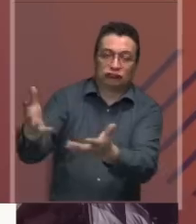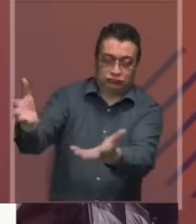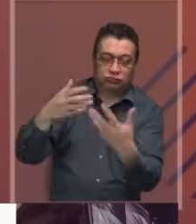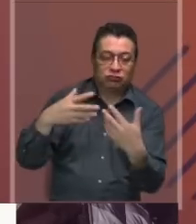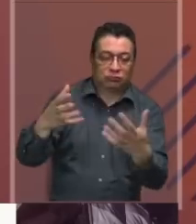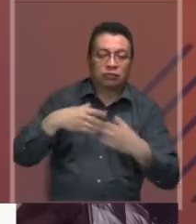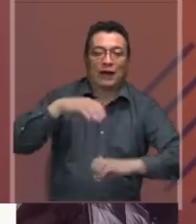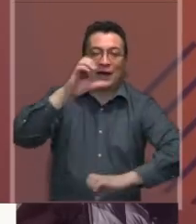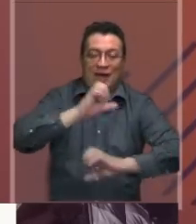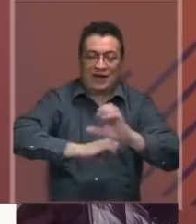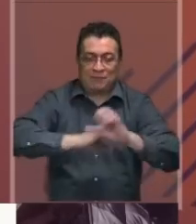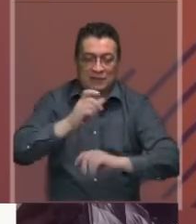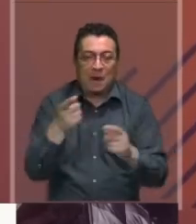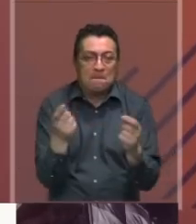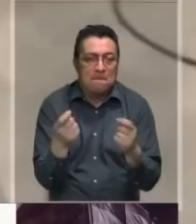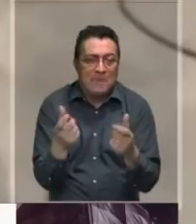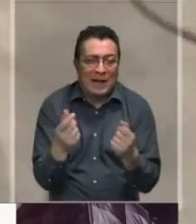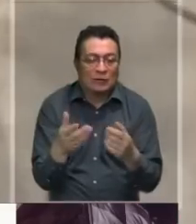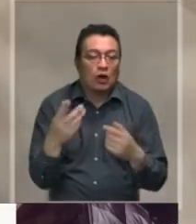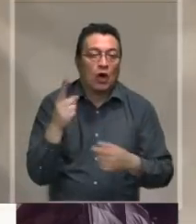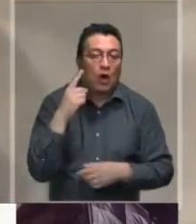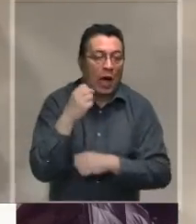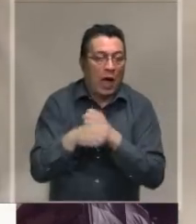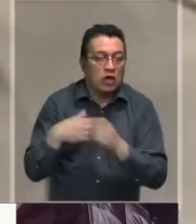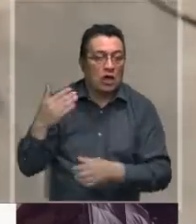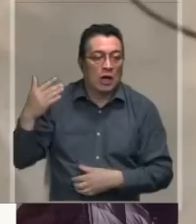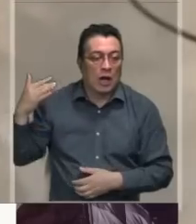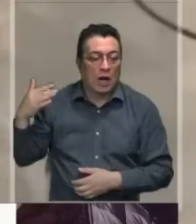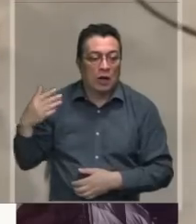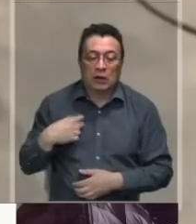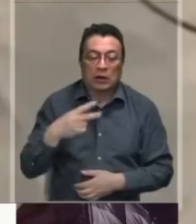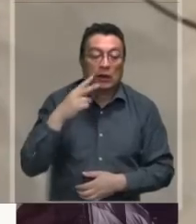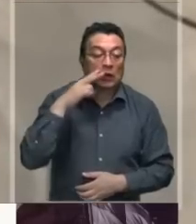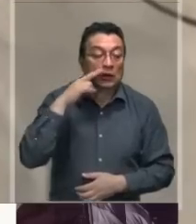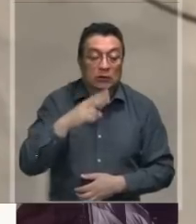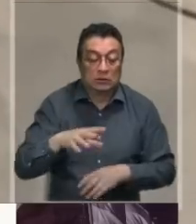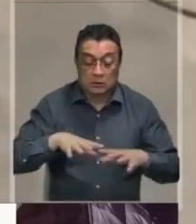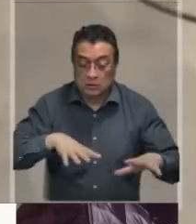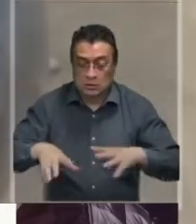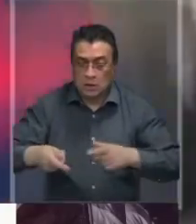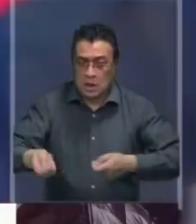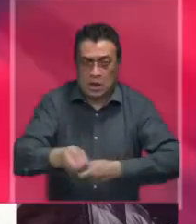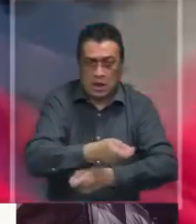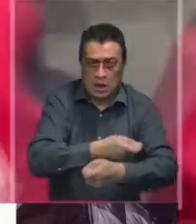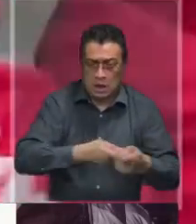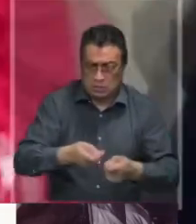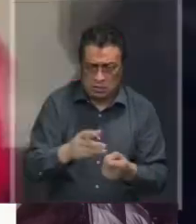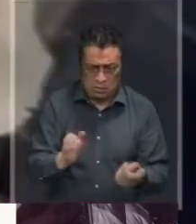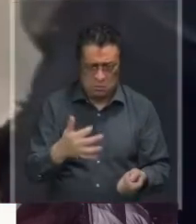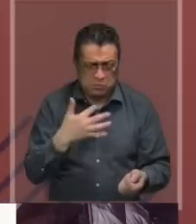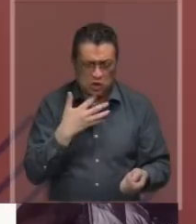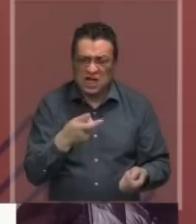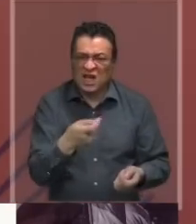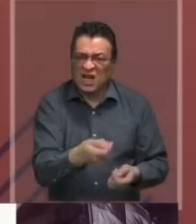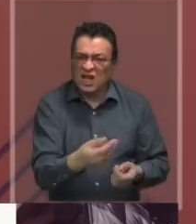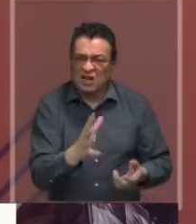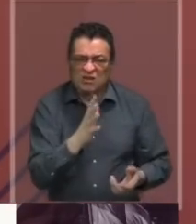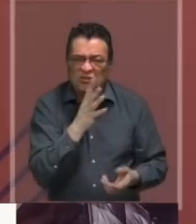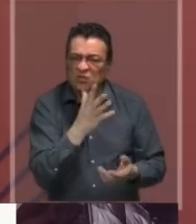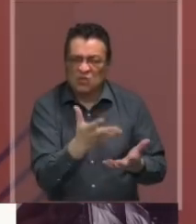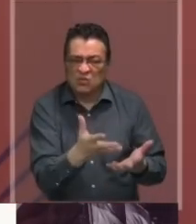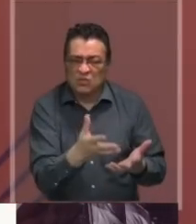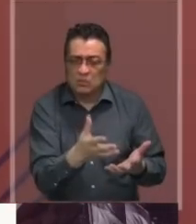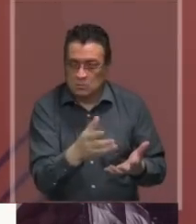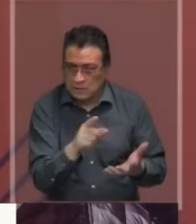artículos industriales similares durante los últimos años, sin que tuviera actividades económicas que explicaran su uso. A ella